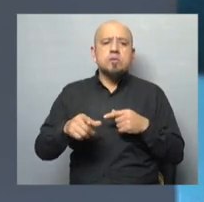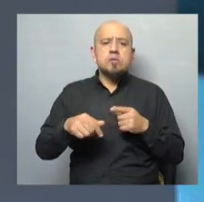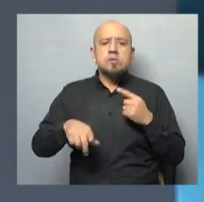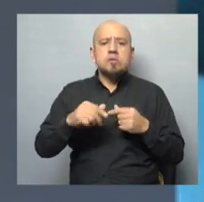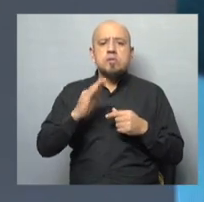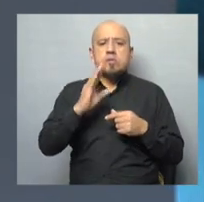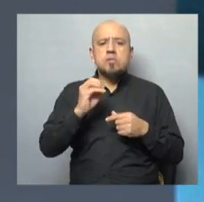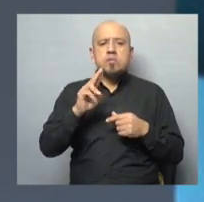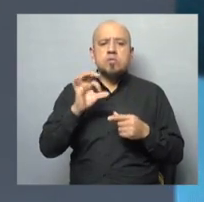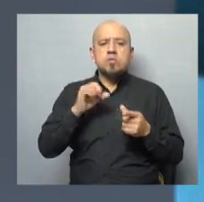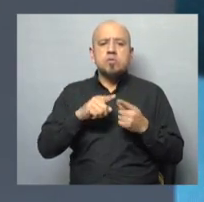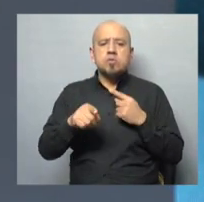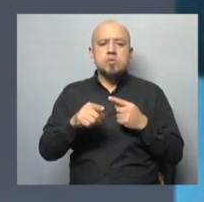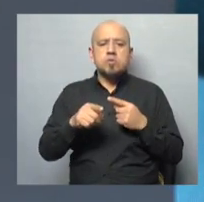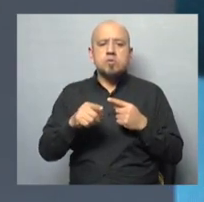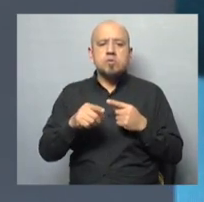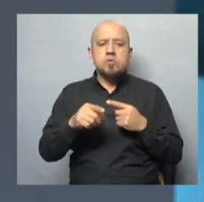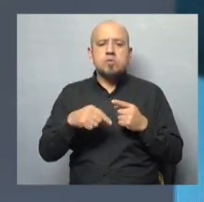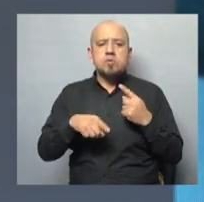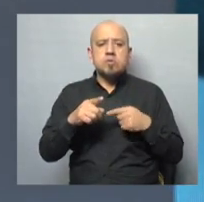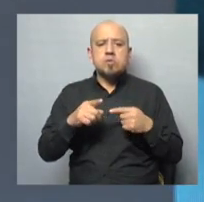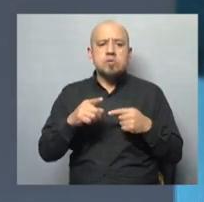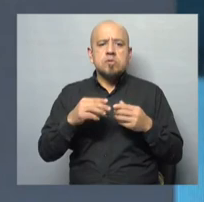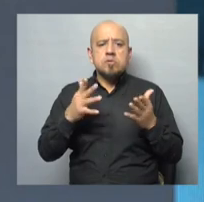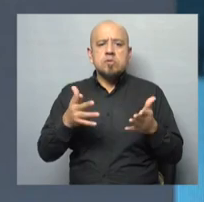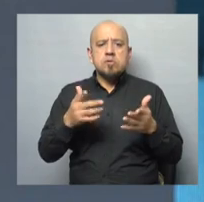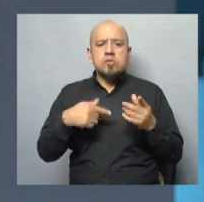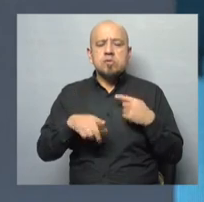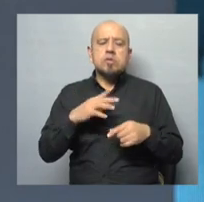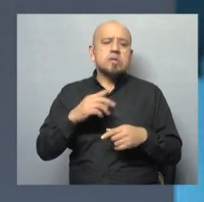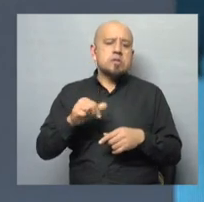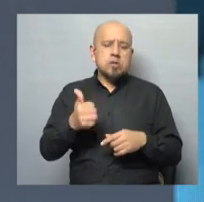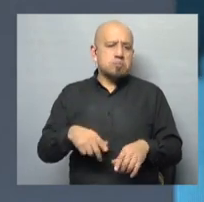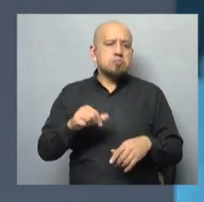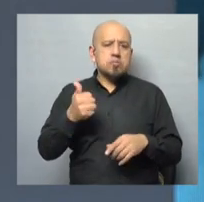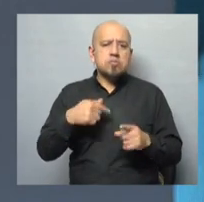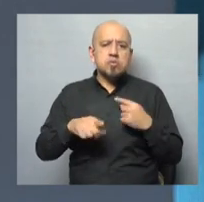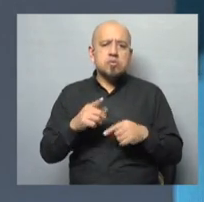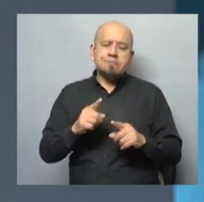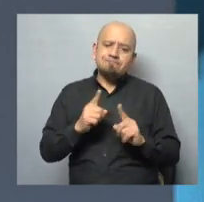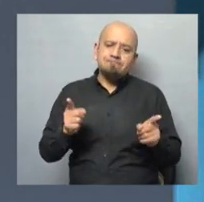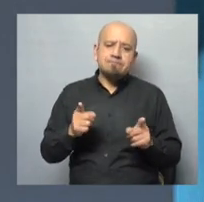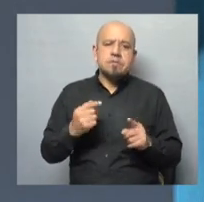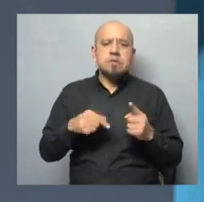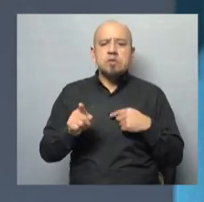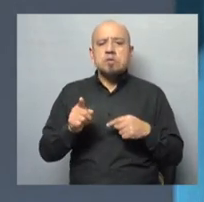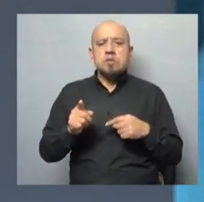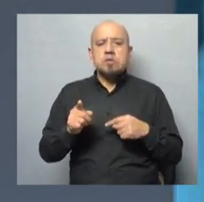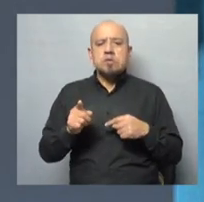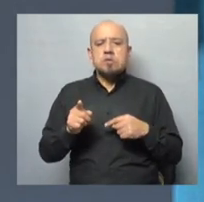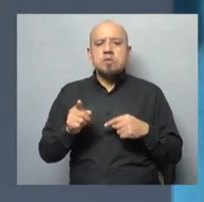puso de diario sobre el éxito como que decidiera un éxito entonces era que no nos había ido también algo así y yo